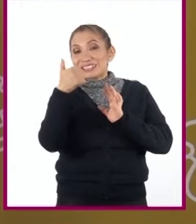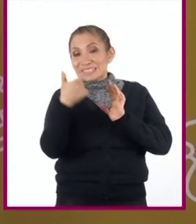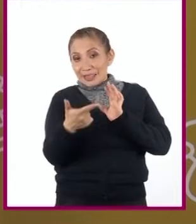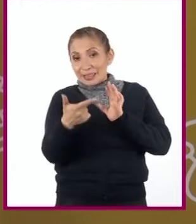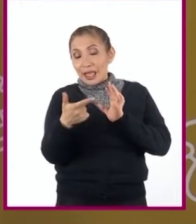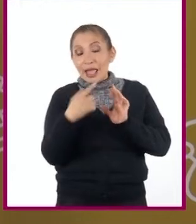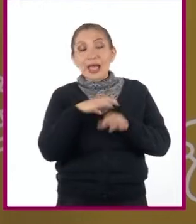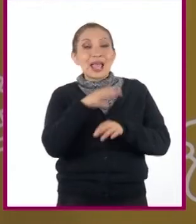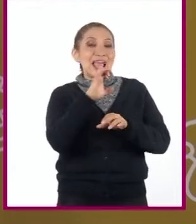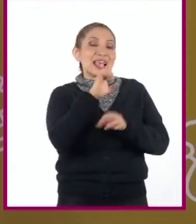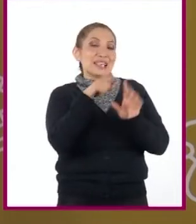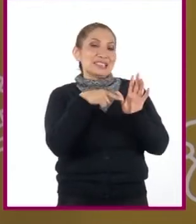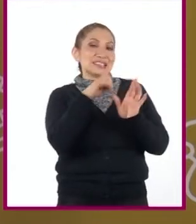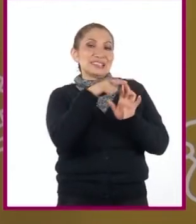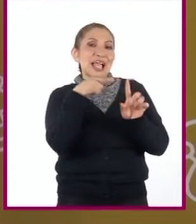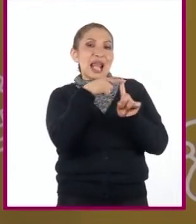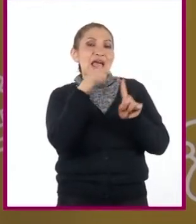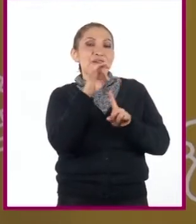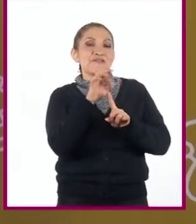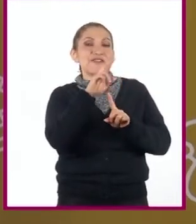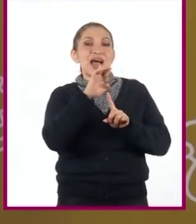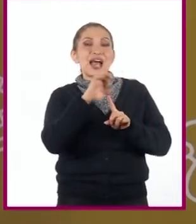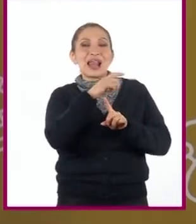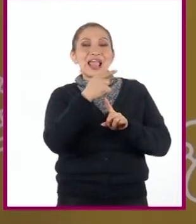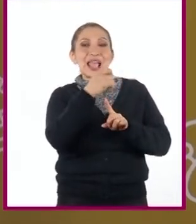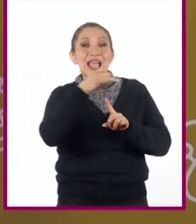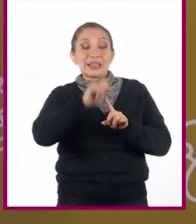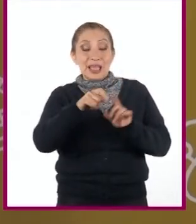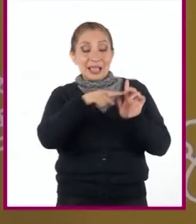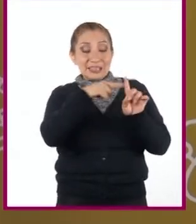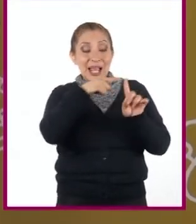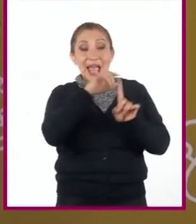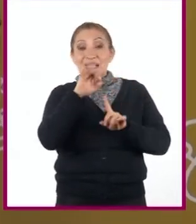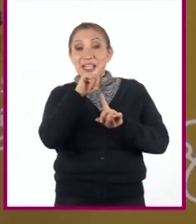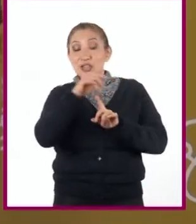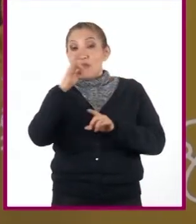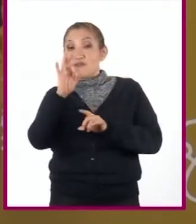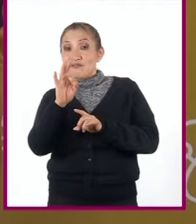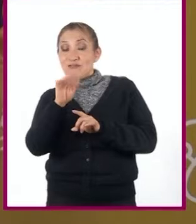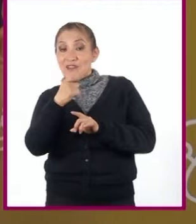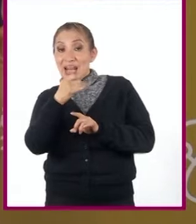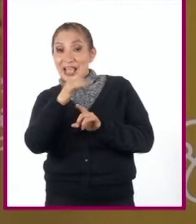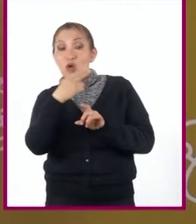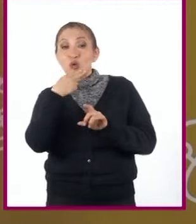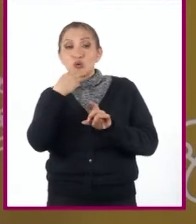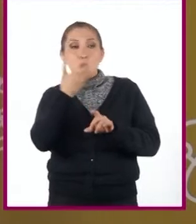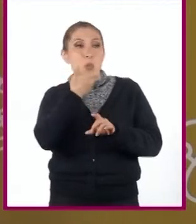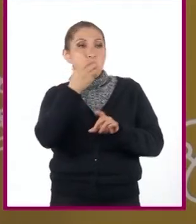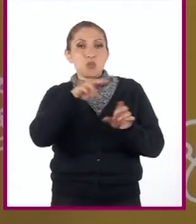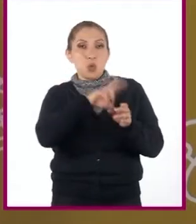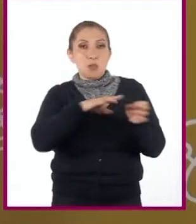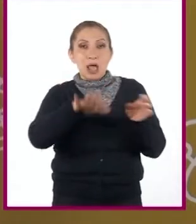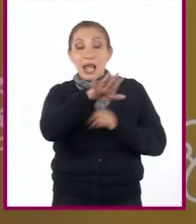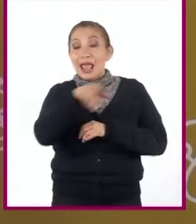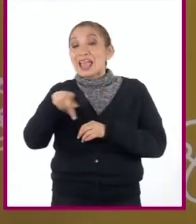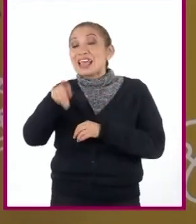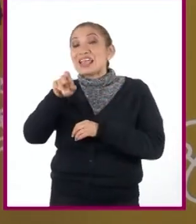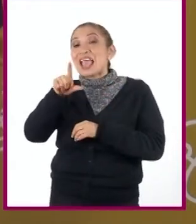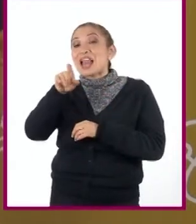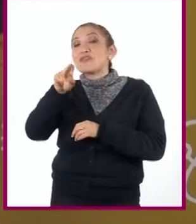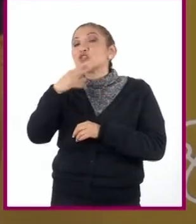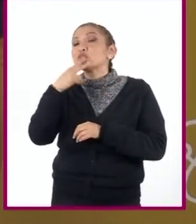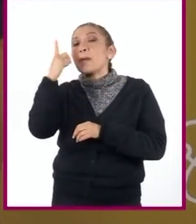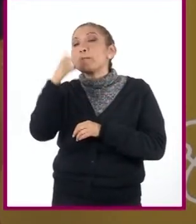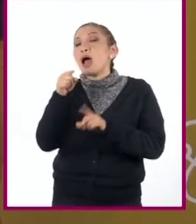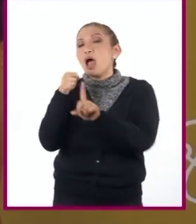459.67 en la escala de Fahrenheit. Mientras las escalas de Celsius y Fahrenheit son de uso cotidiano, la de Kelvin se